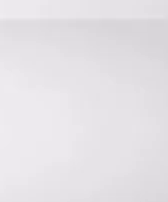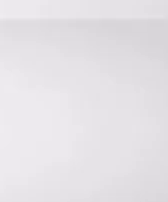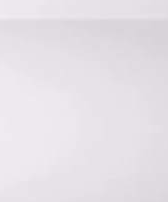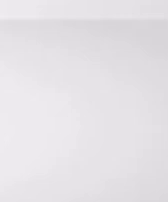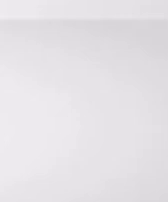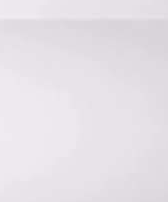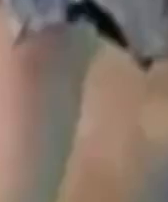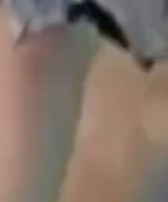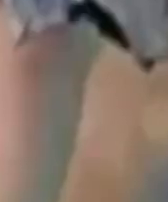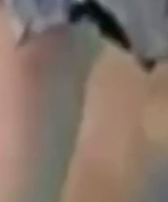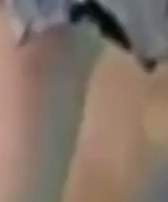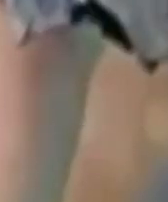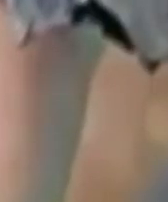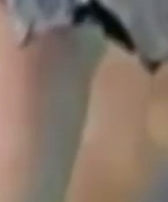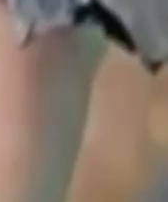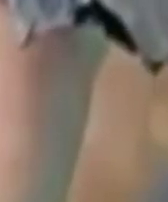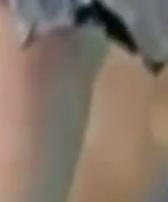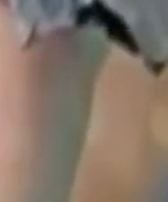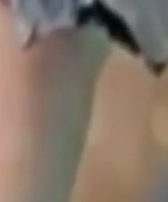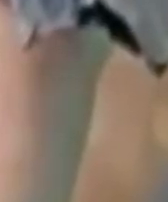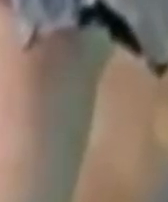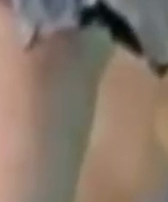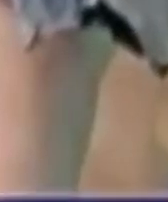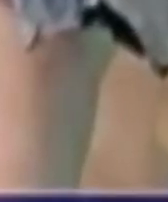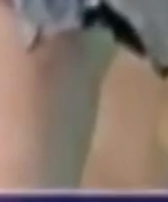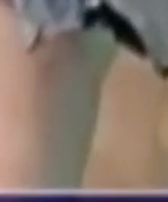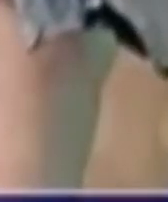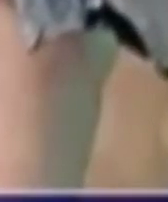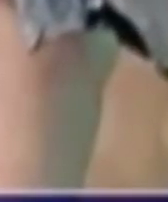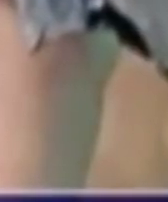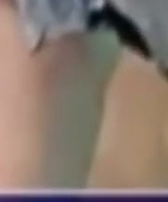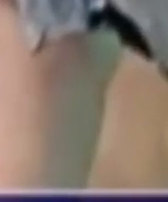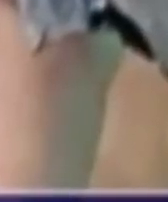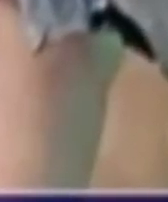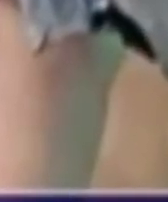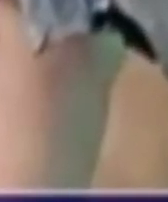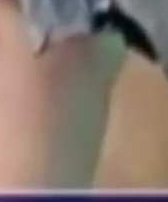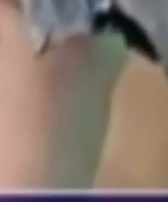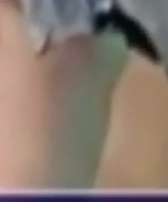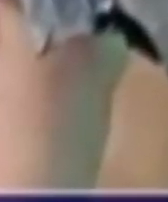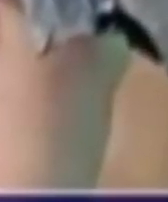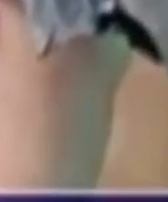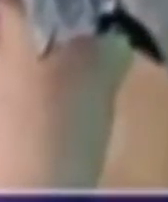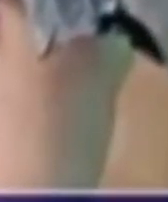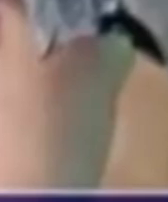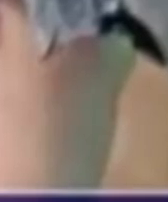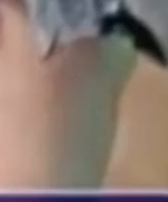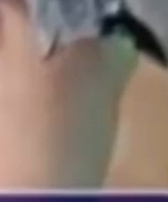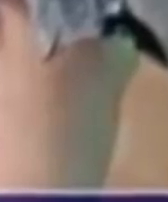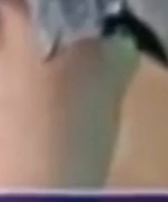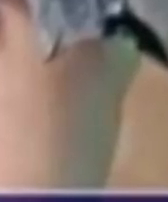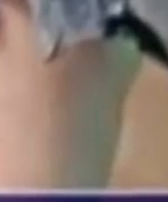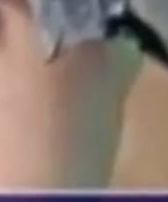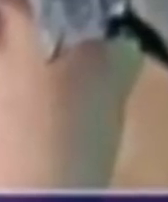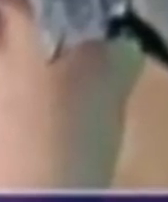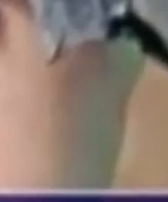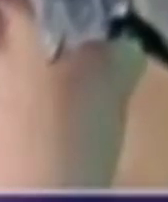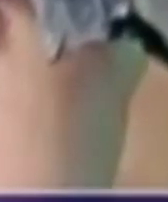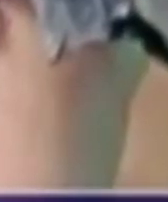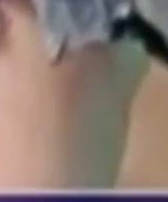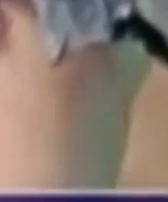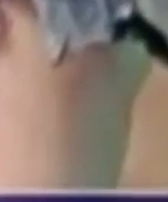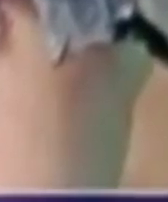abasto. Este es uno de los casi 3.000 buscas que ayer explotaron en Líbano y Siria. Se pueden leer el modelo